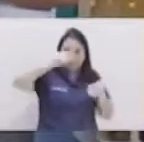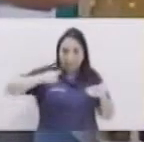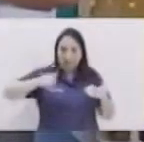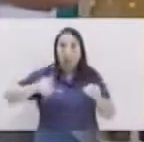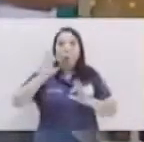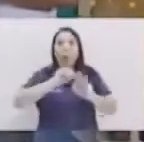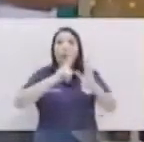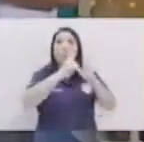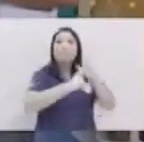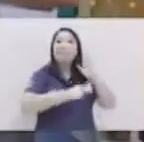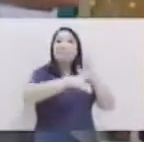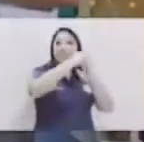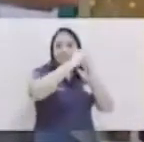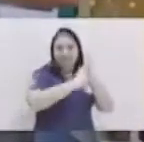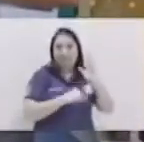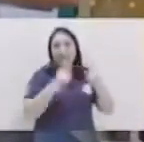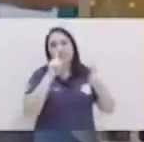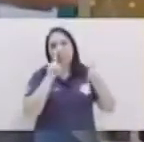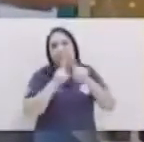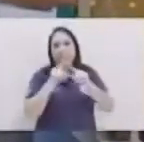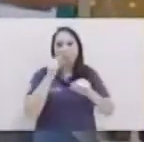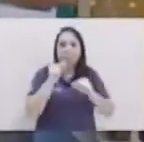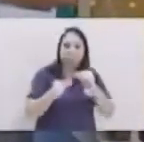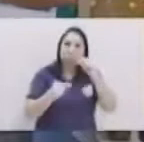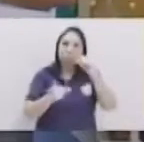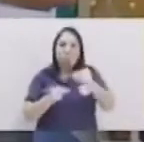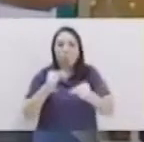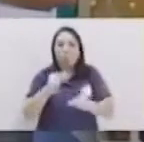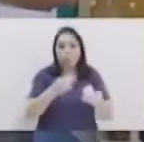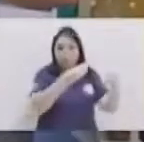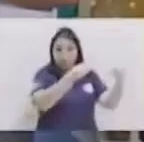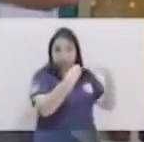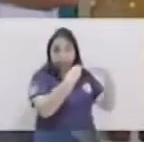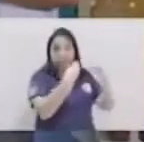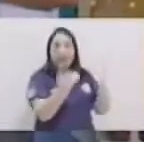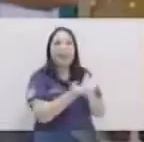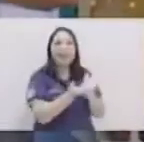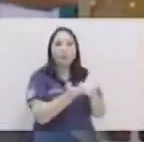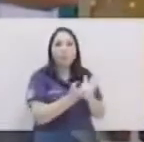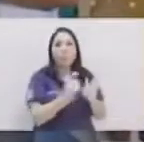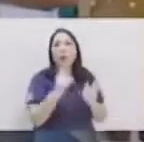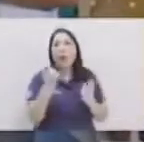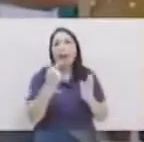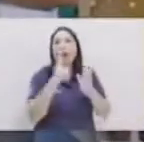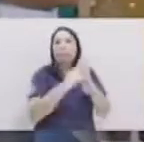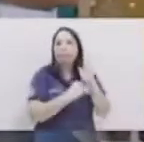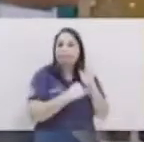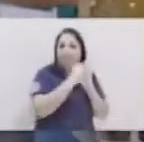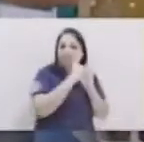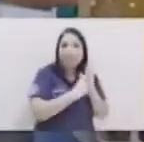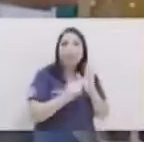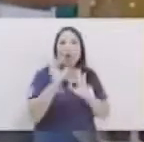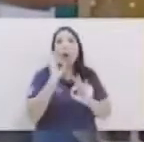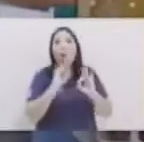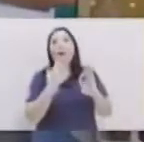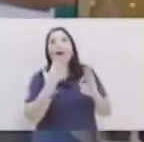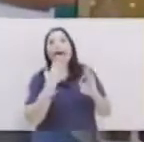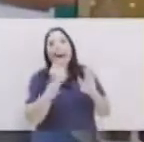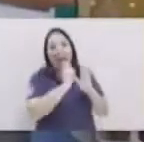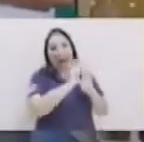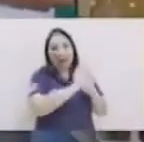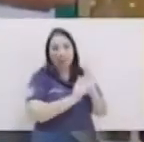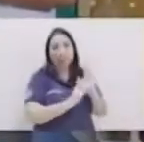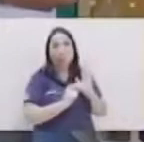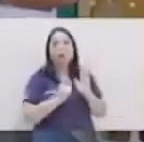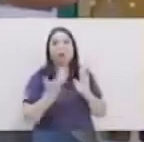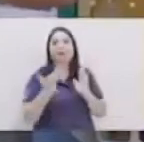otros materiales y poco a poco nos van enseñando en la escuela otros elementos como los pinceles, los crayones, la paleta de